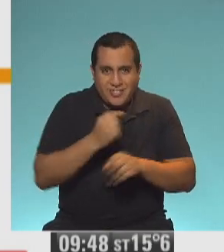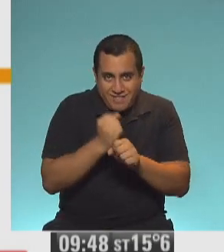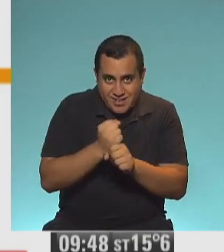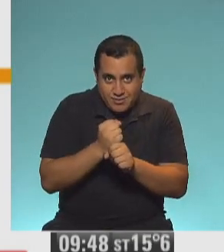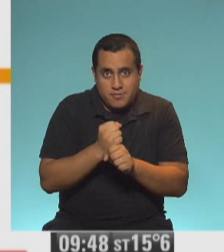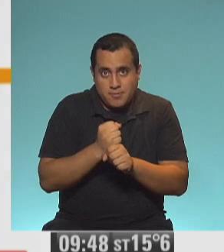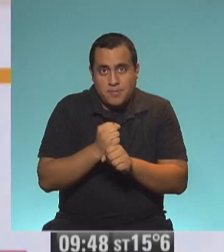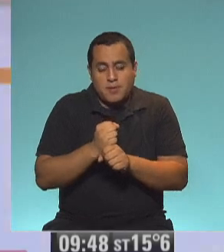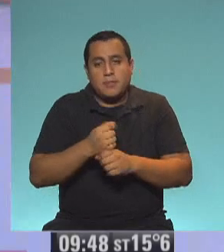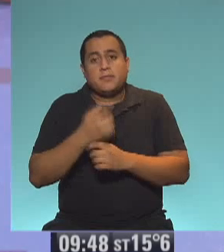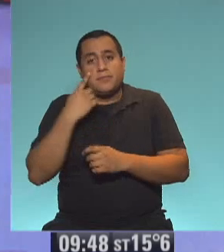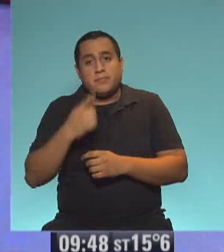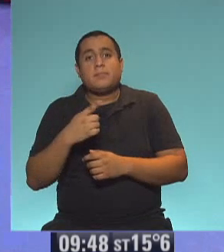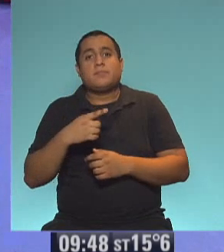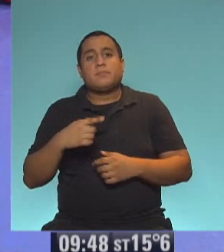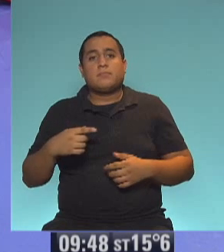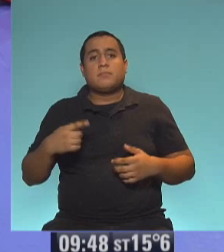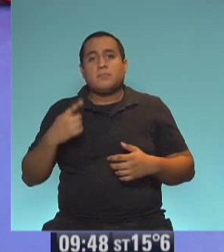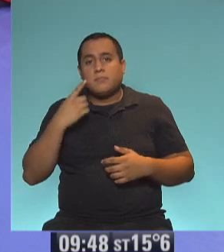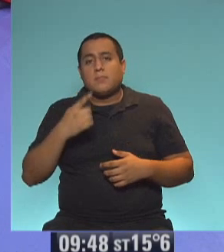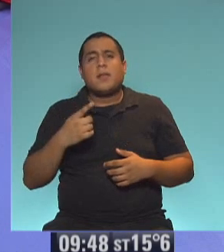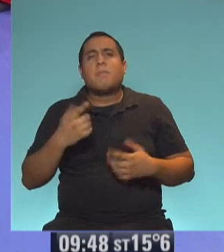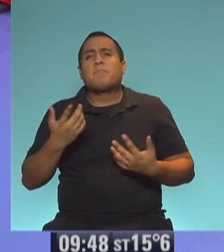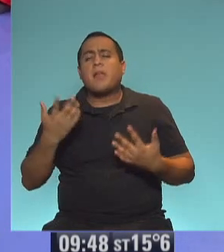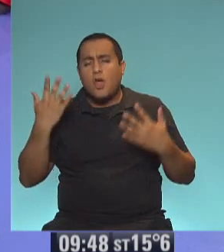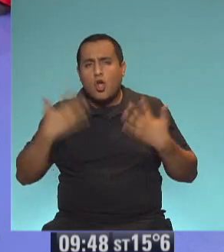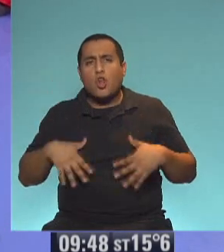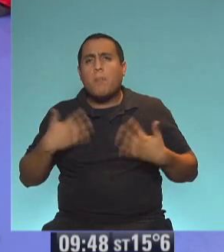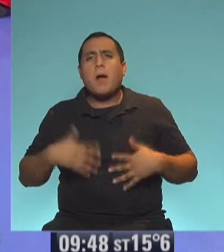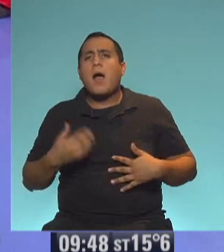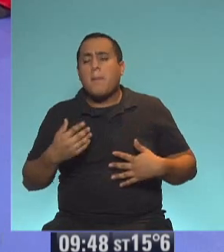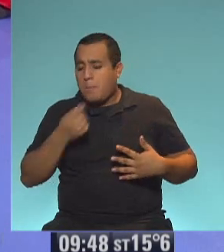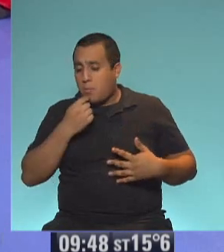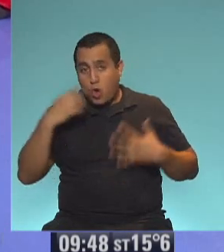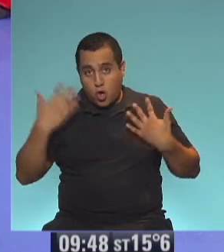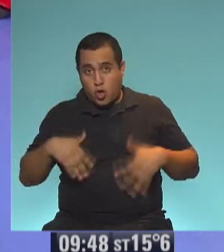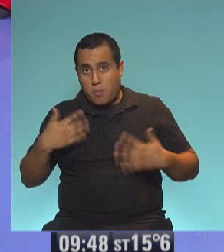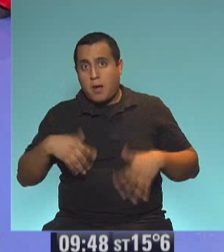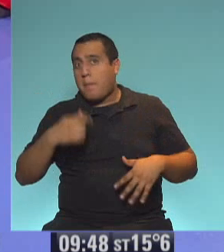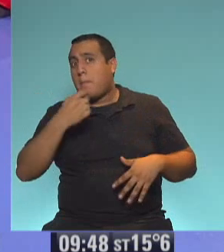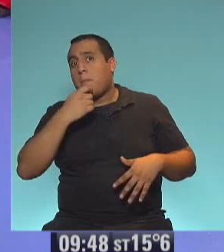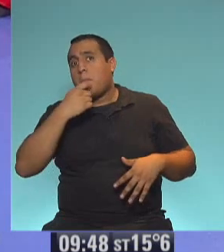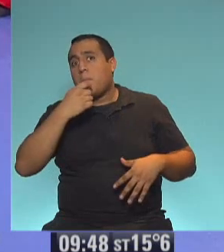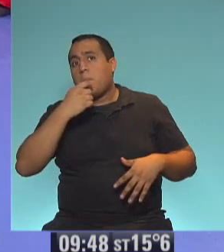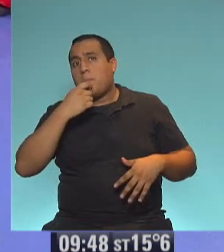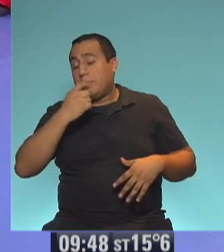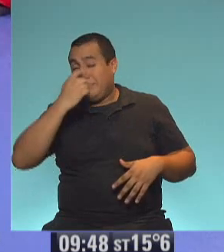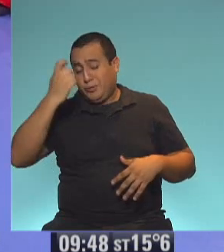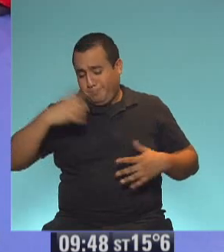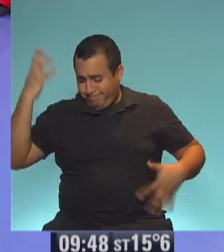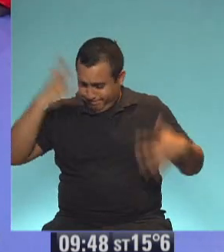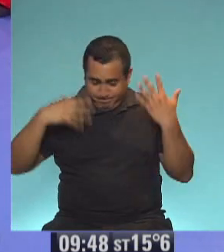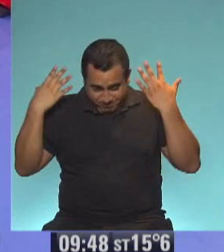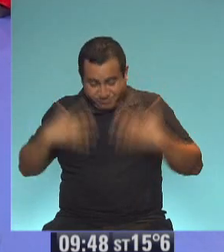va y se pone la fajina. Que no es la ropa que uno sale cuando se viste en forma en menos de un minuto para salir